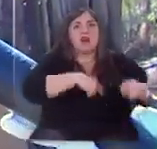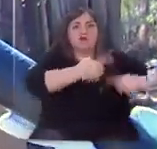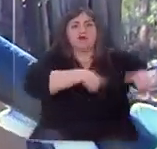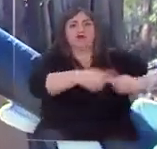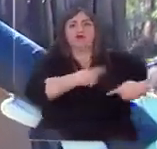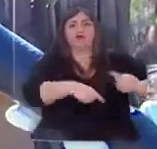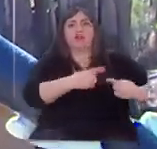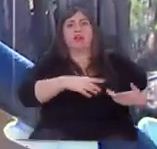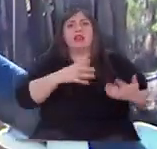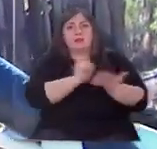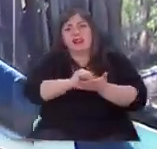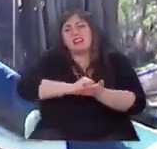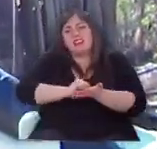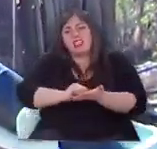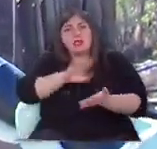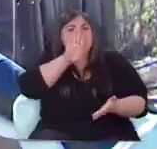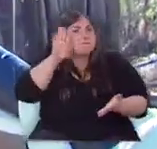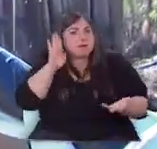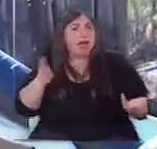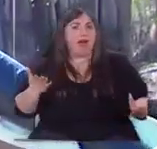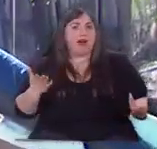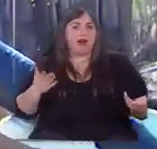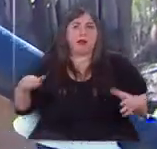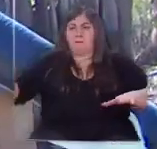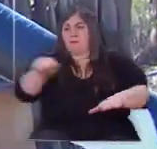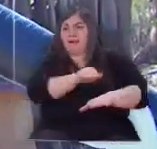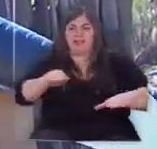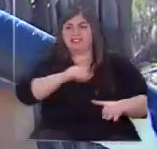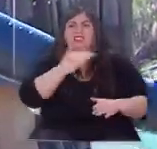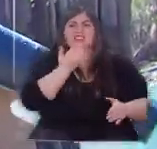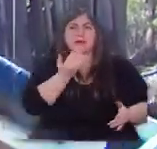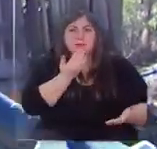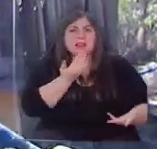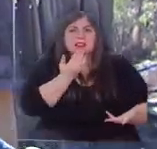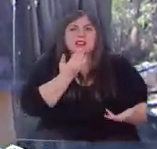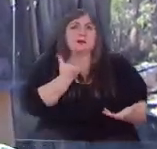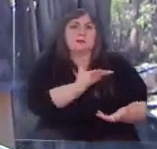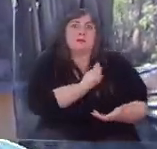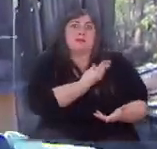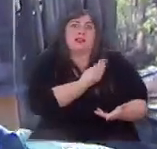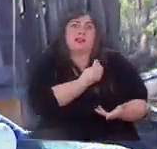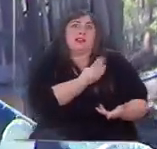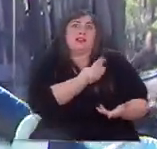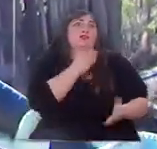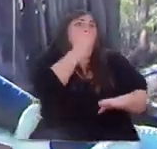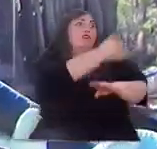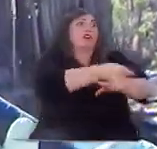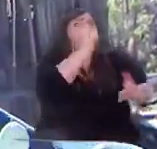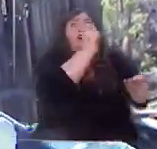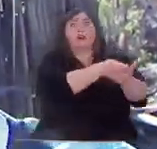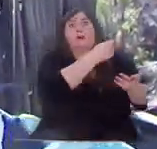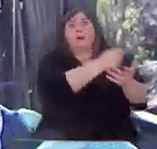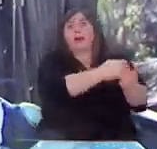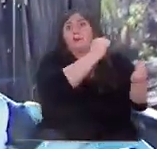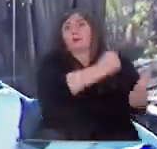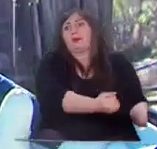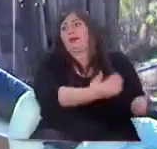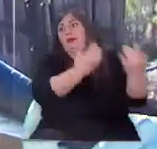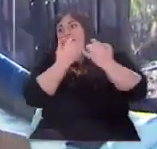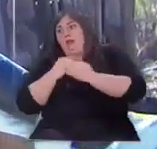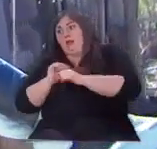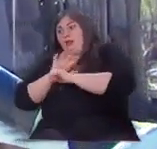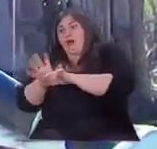o por último a mano, pero la cuestión es plancharla también, porque con el miedo de que donde fueron a comprar pueden traer